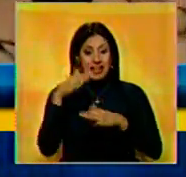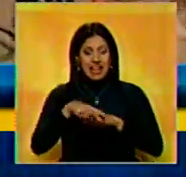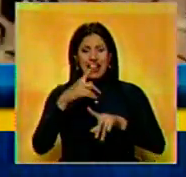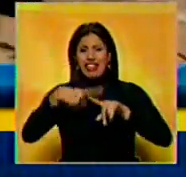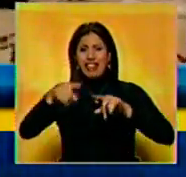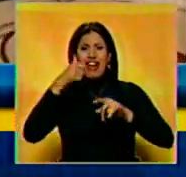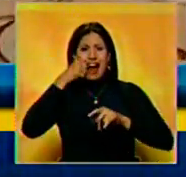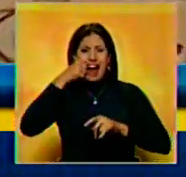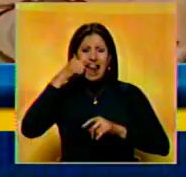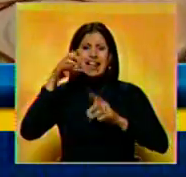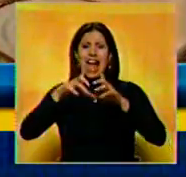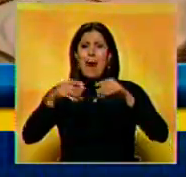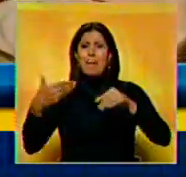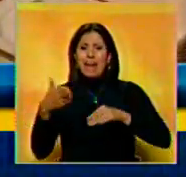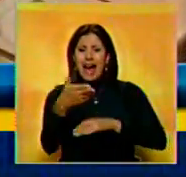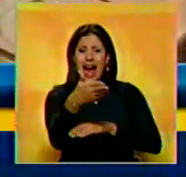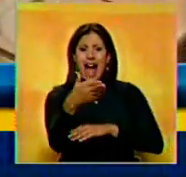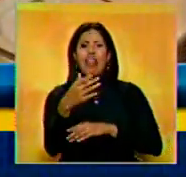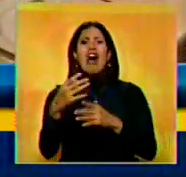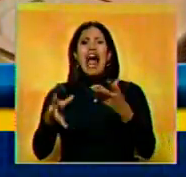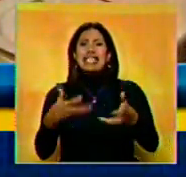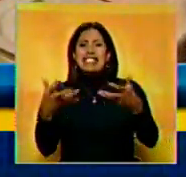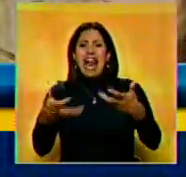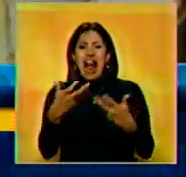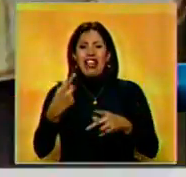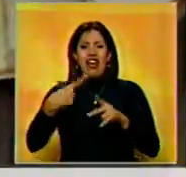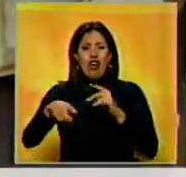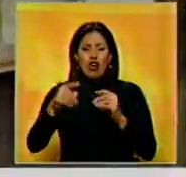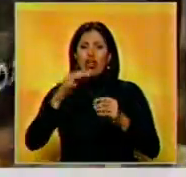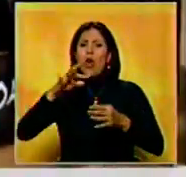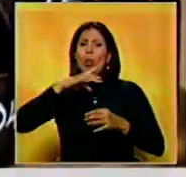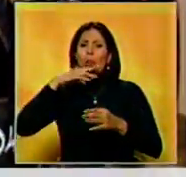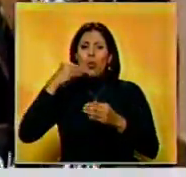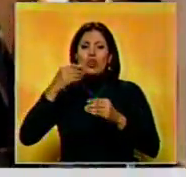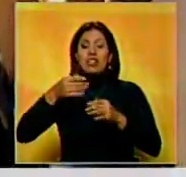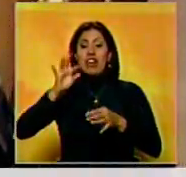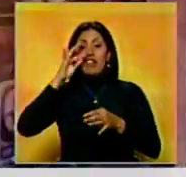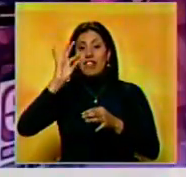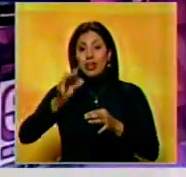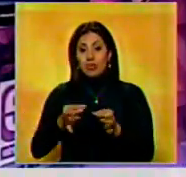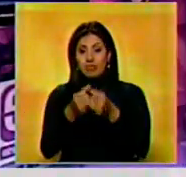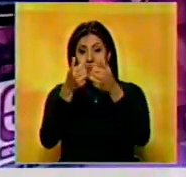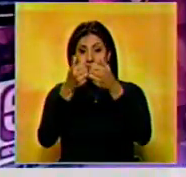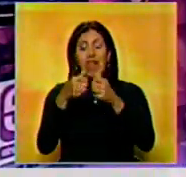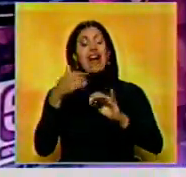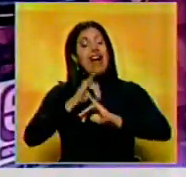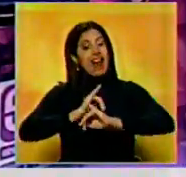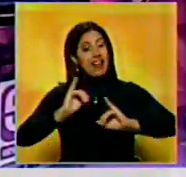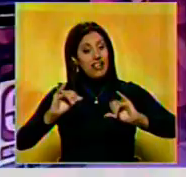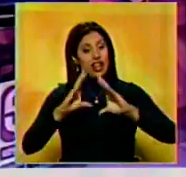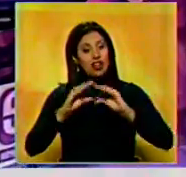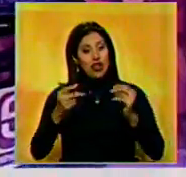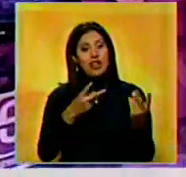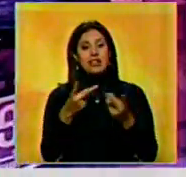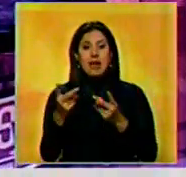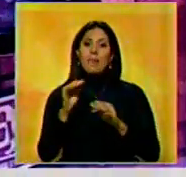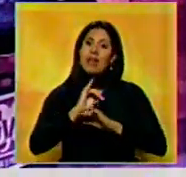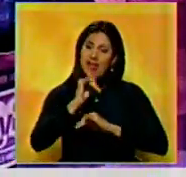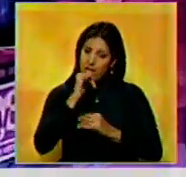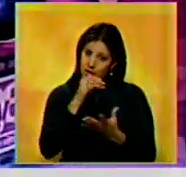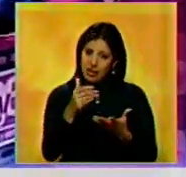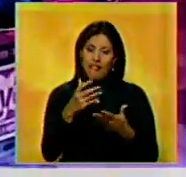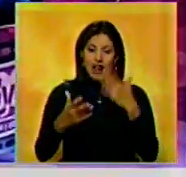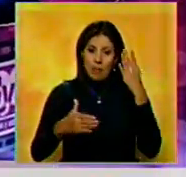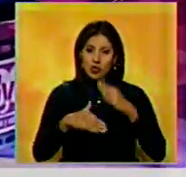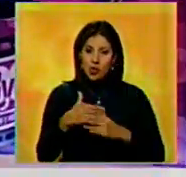diversas carnes, salmón, suculentas ensaladas, alcachofas, postres y champaña. Llegamos al final, los invito como siempre a la emisión estelar